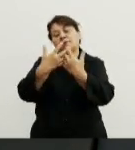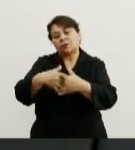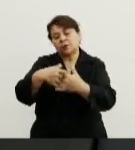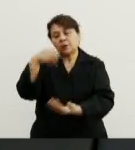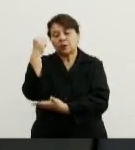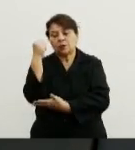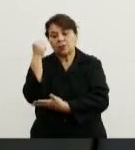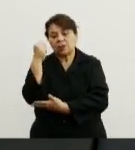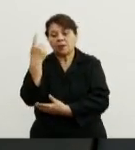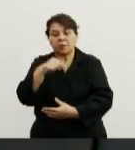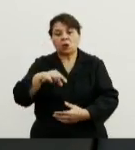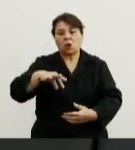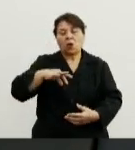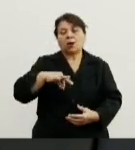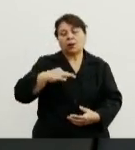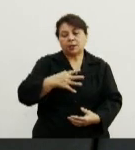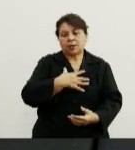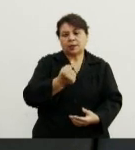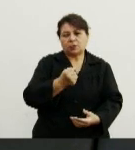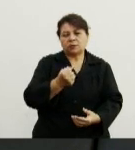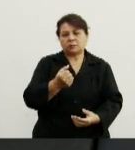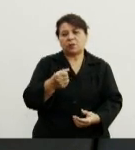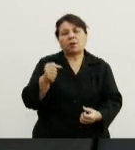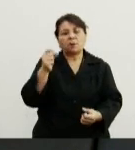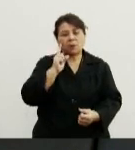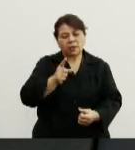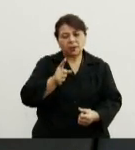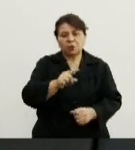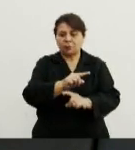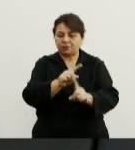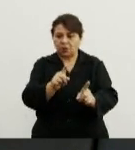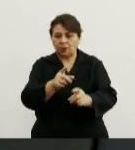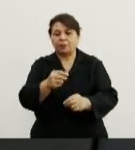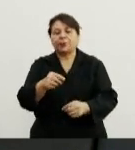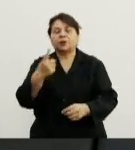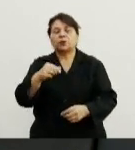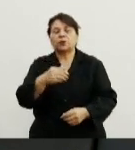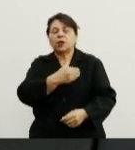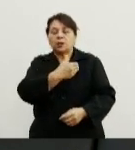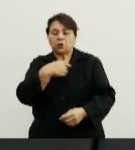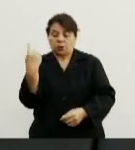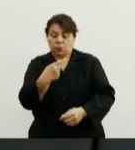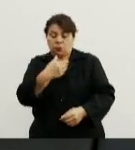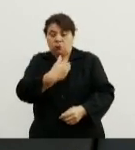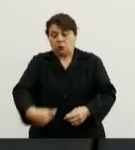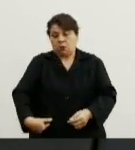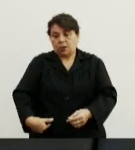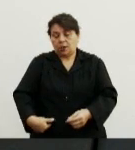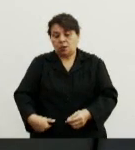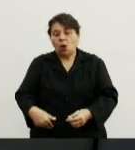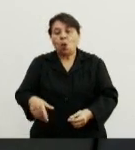comunidad para nada van a ver en este caso tareas compartidas como gobierno buscaremos un equilibrio